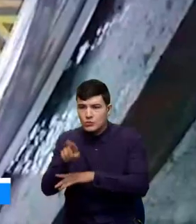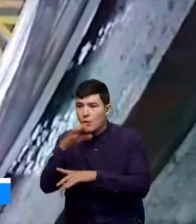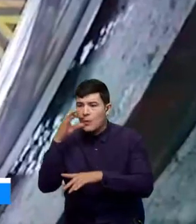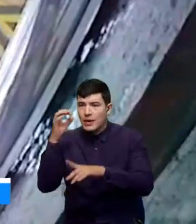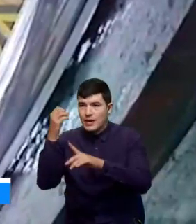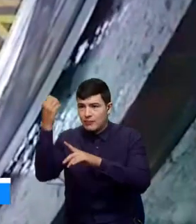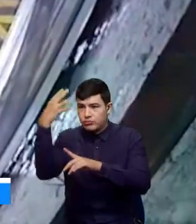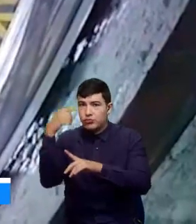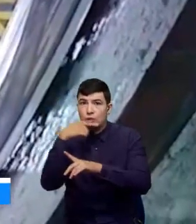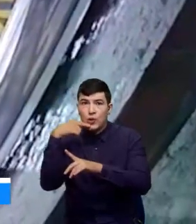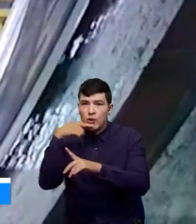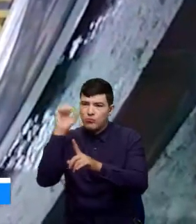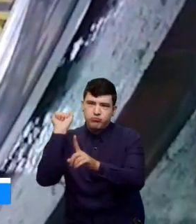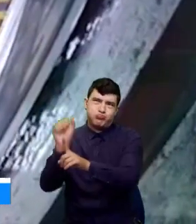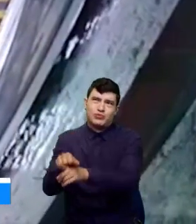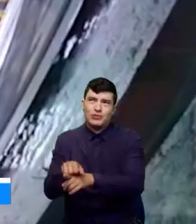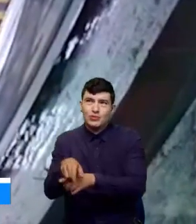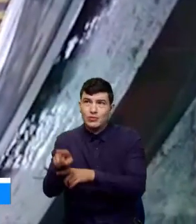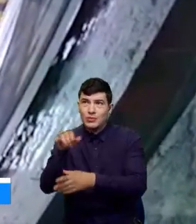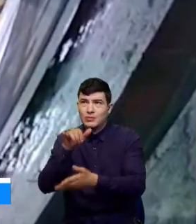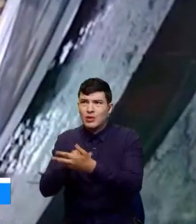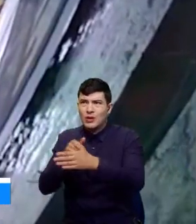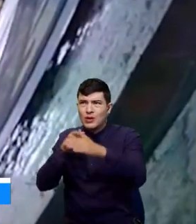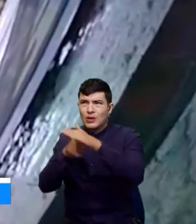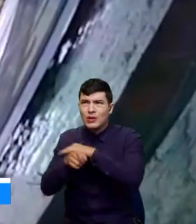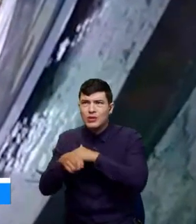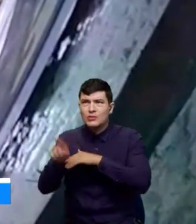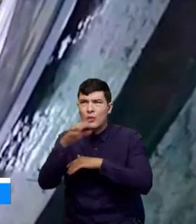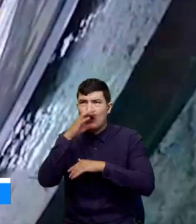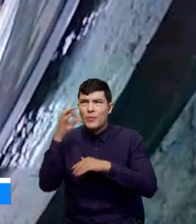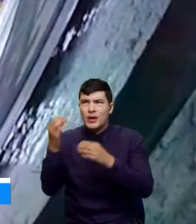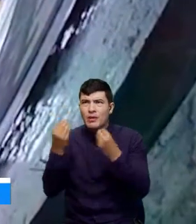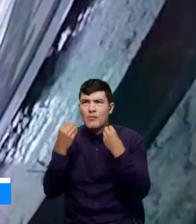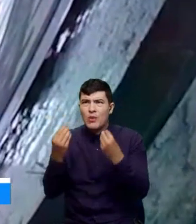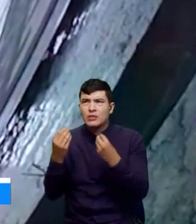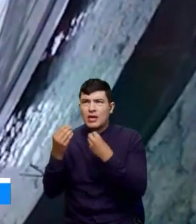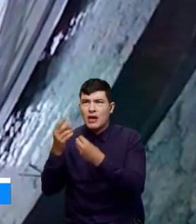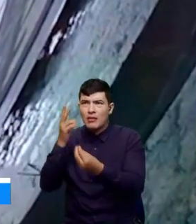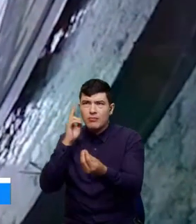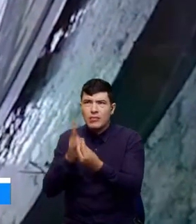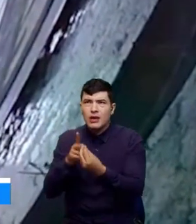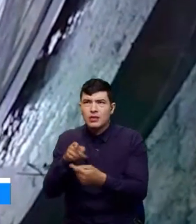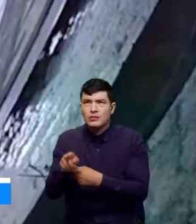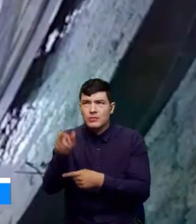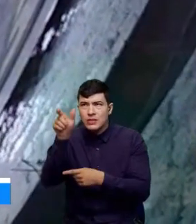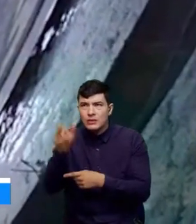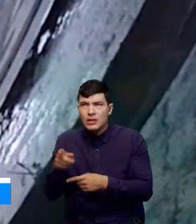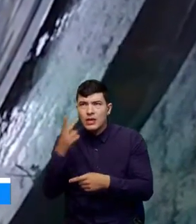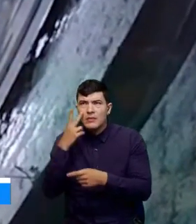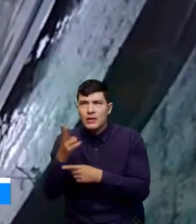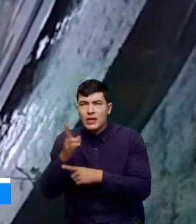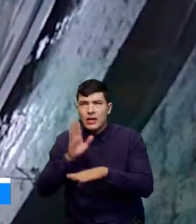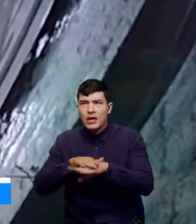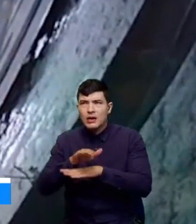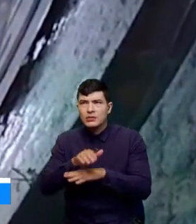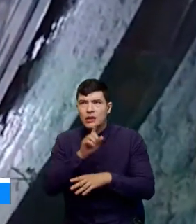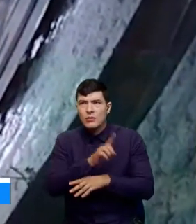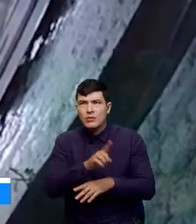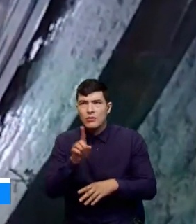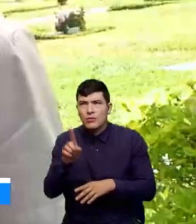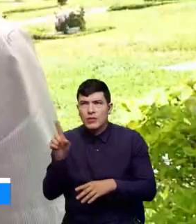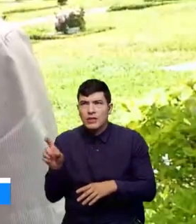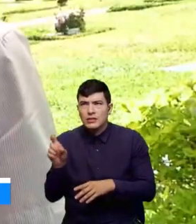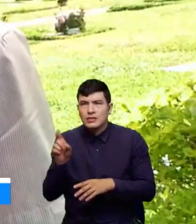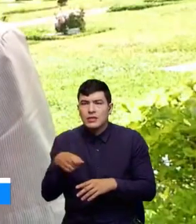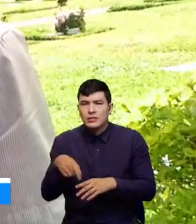rojo y atrás de que se pasa el semáforo en rojo yo a a demasiada velocidad porque en el croquis el agente tránsito con lo cual causó al 116 que éste su